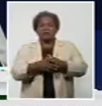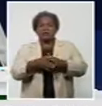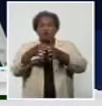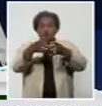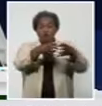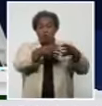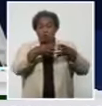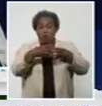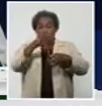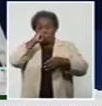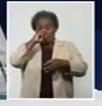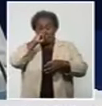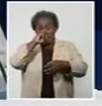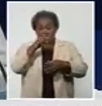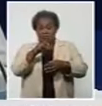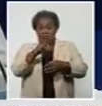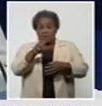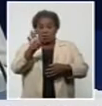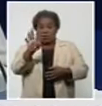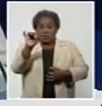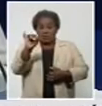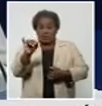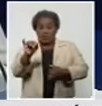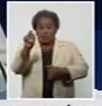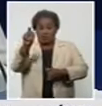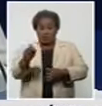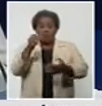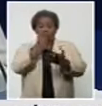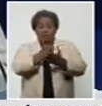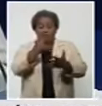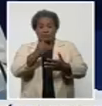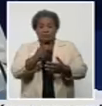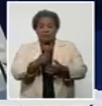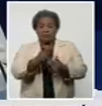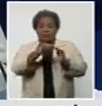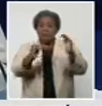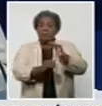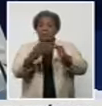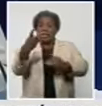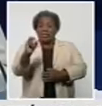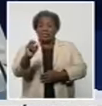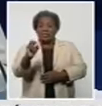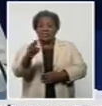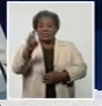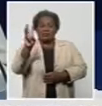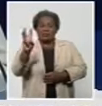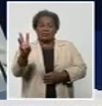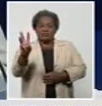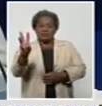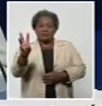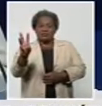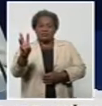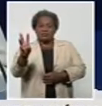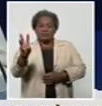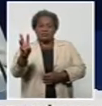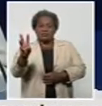edades, de los 46 diagnosticados, menores de 20 años 3, ya